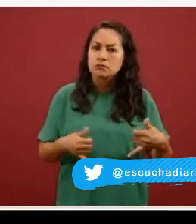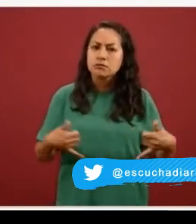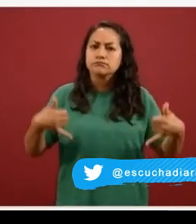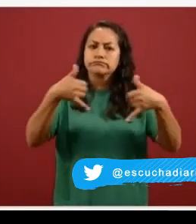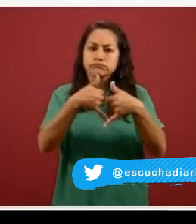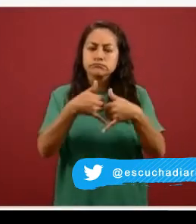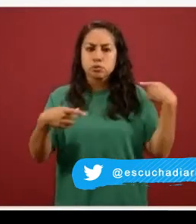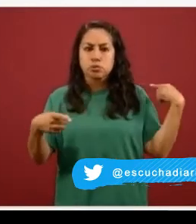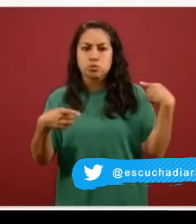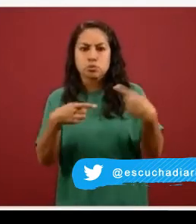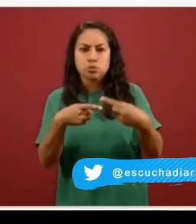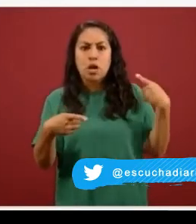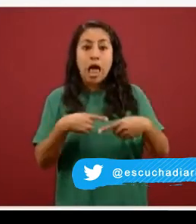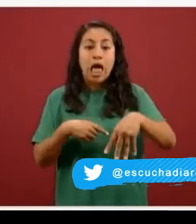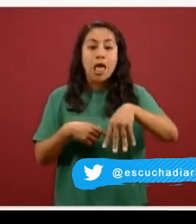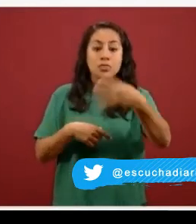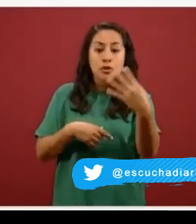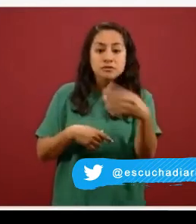14 días,